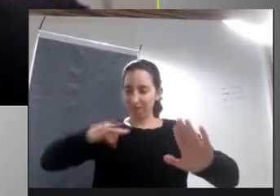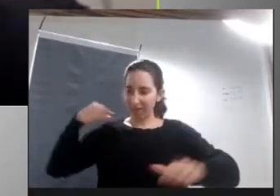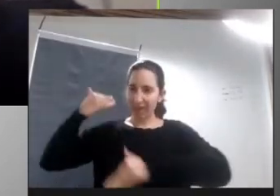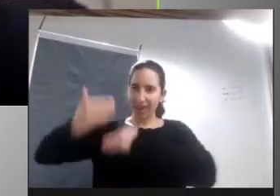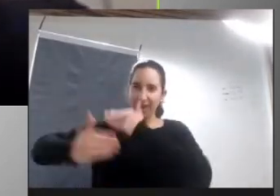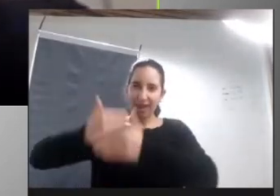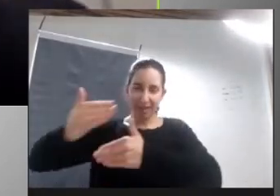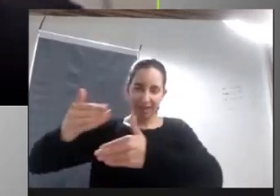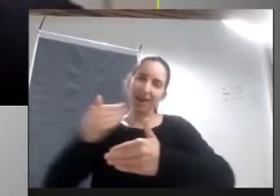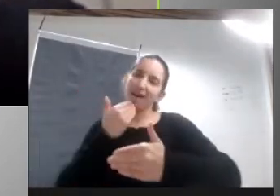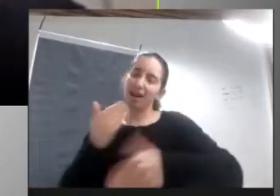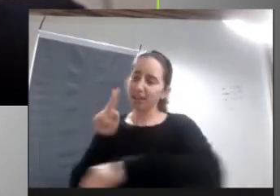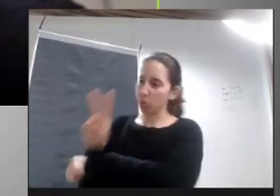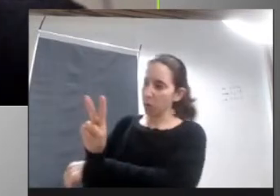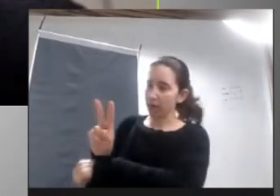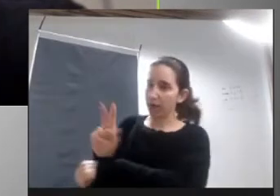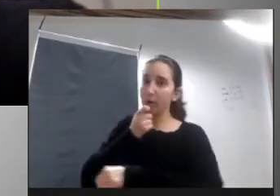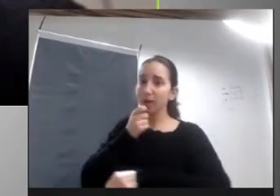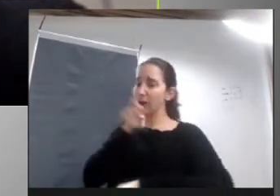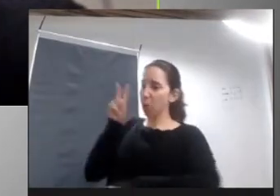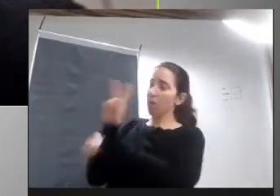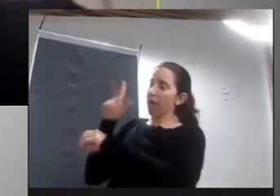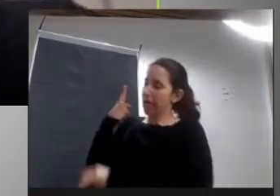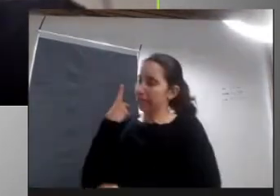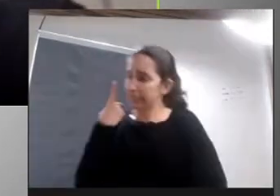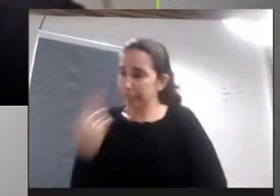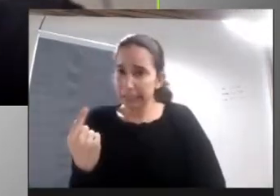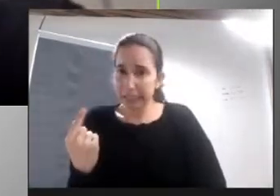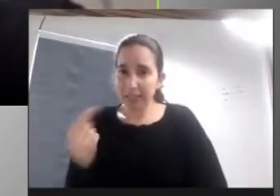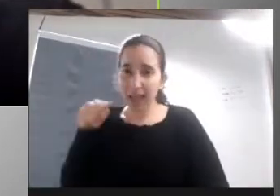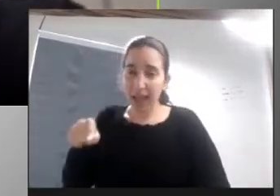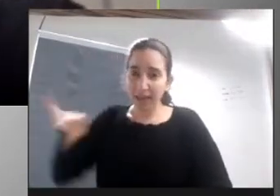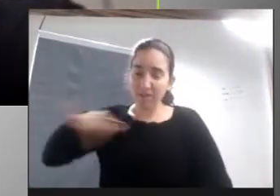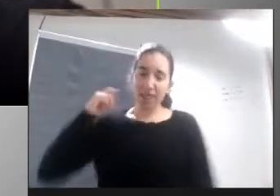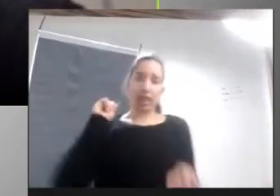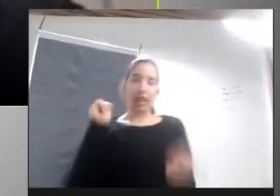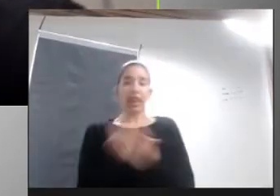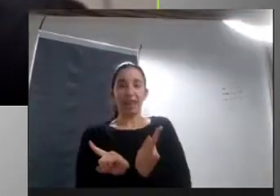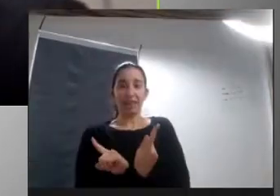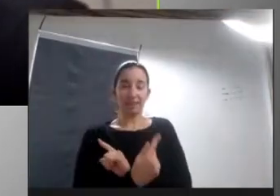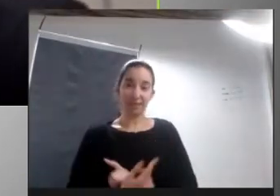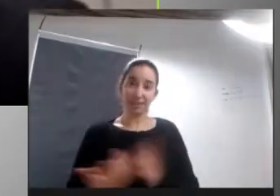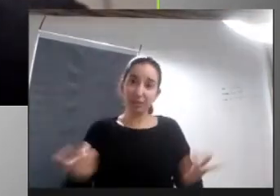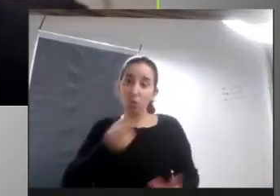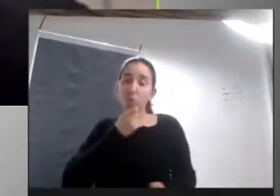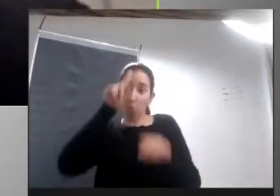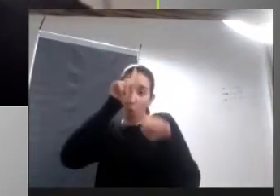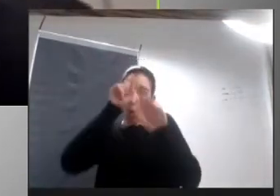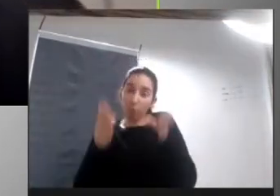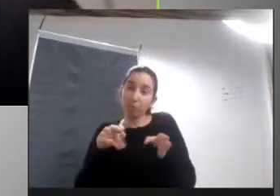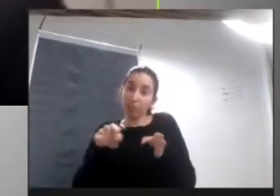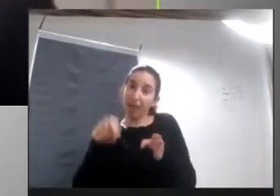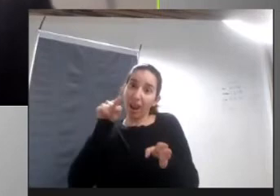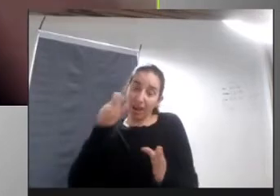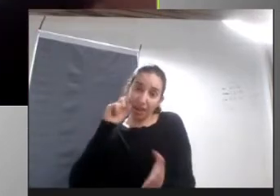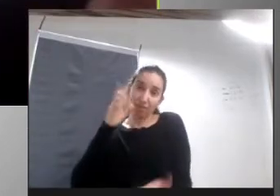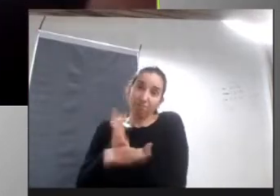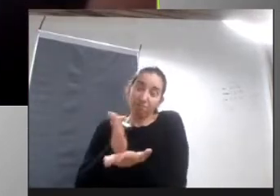hacer invivible. Es un lugar como de máxima vulnerabilidad. Y el